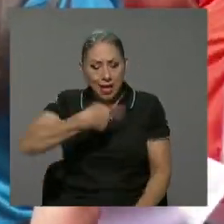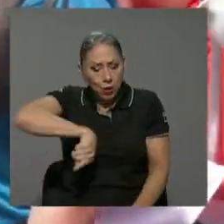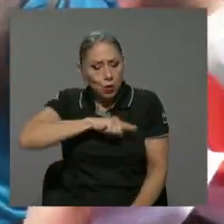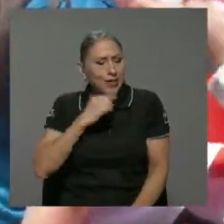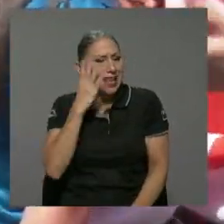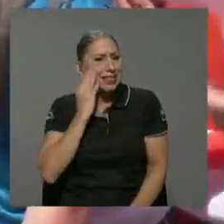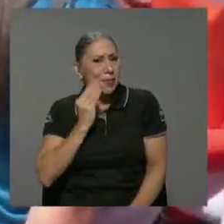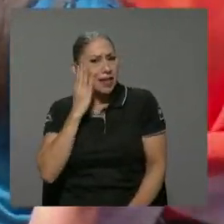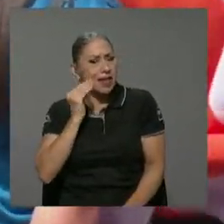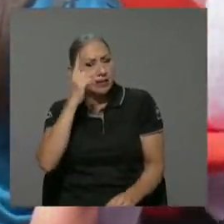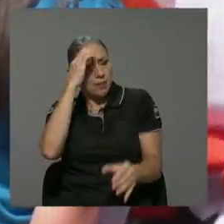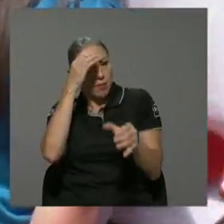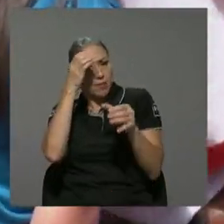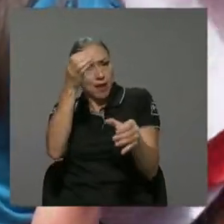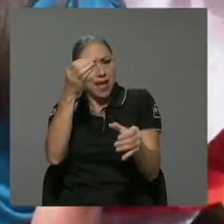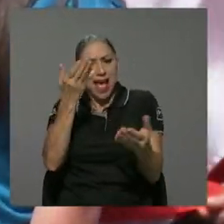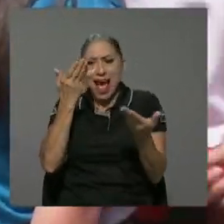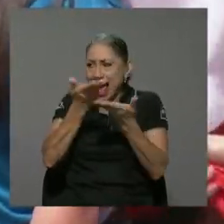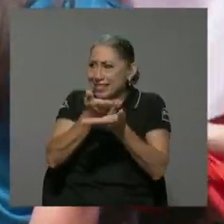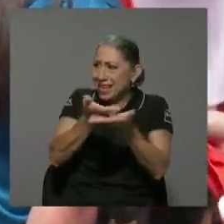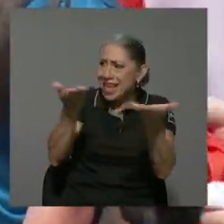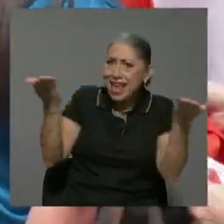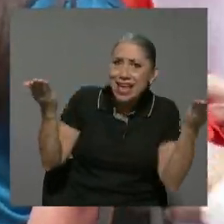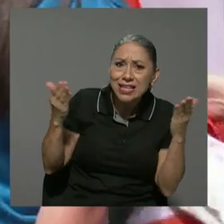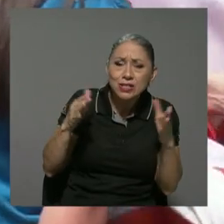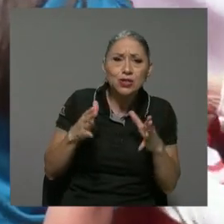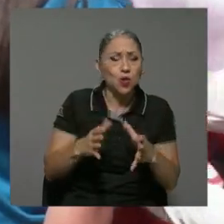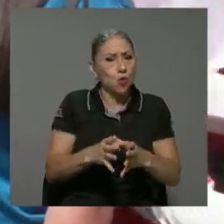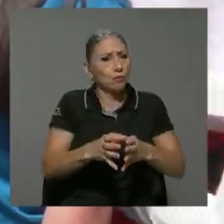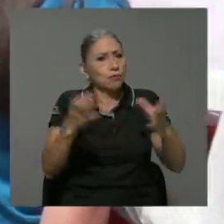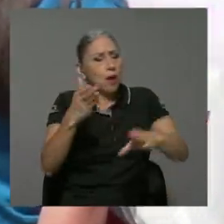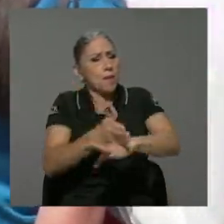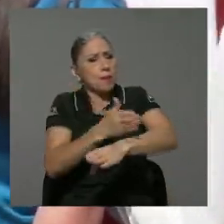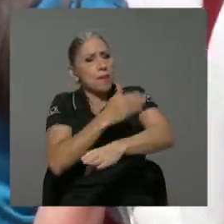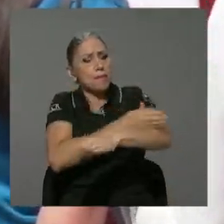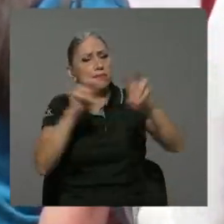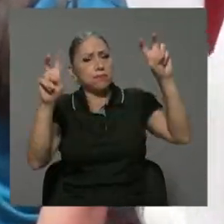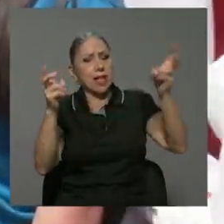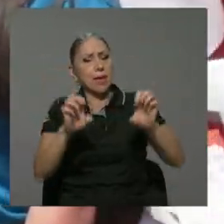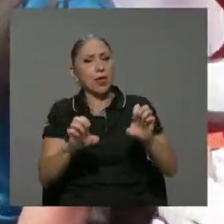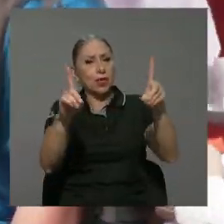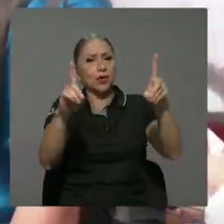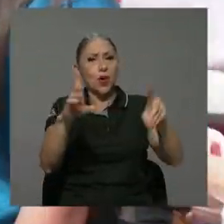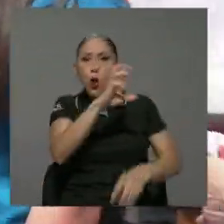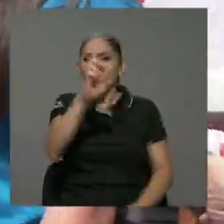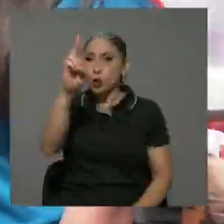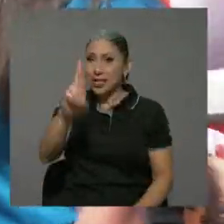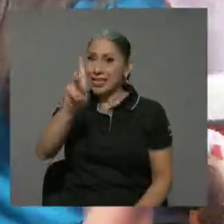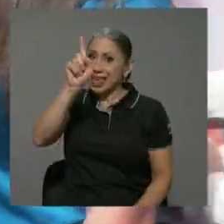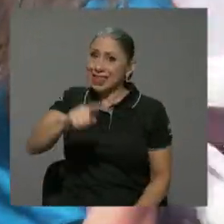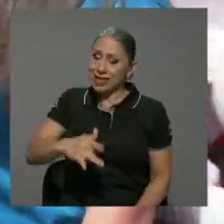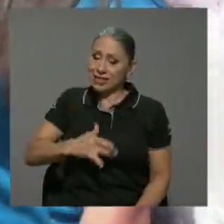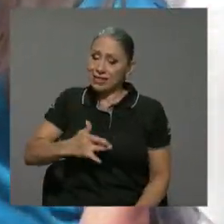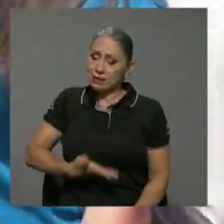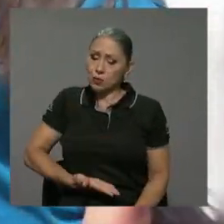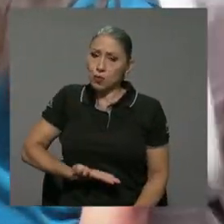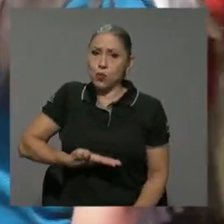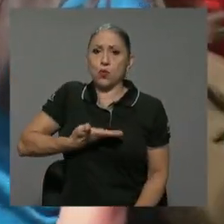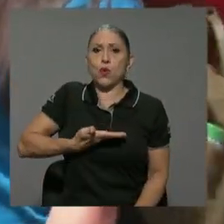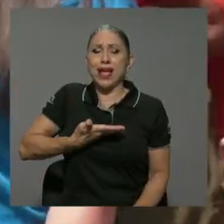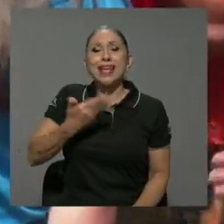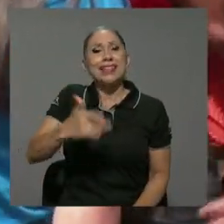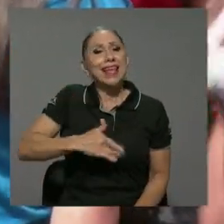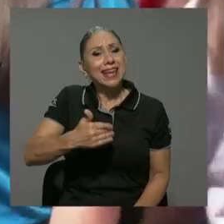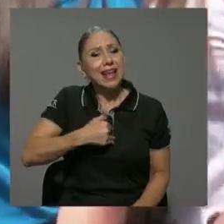expertise hace que este gremio crezca el tema de educación. Costa Rica hoy se debe sentir muy orgullosa de tener